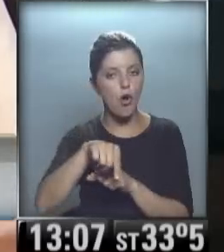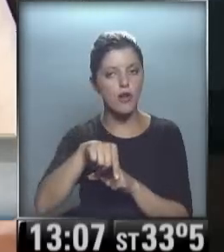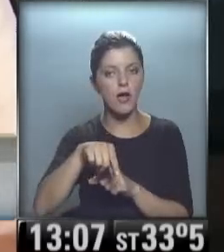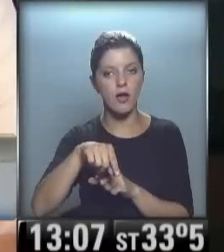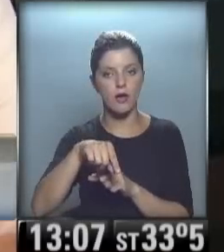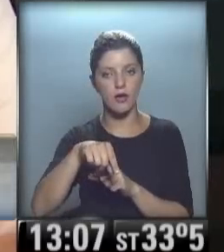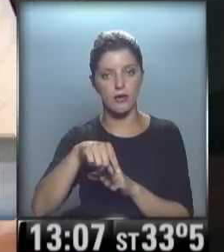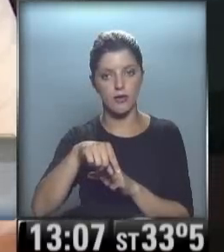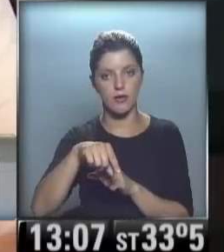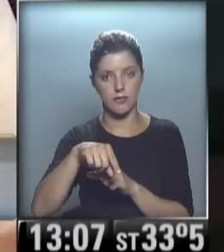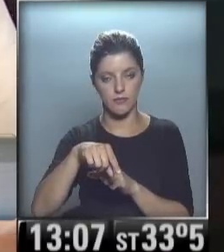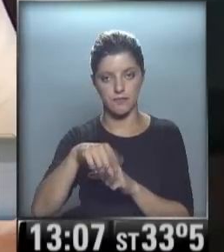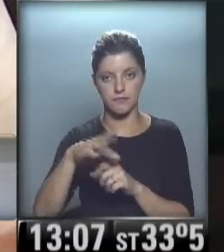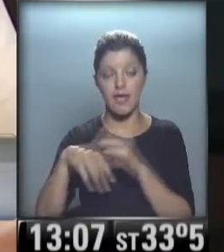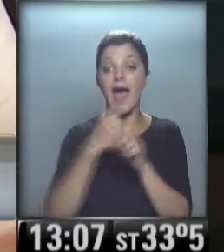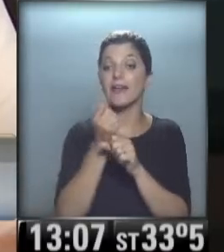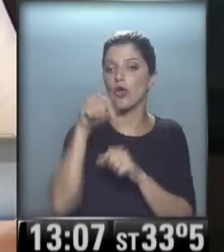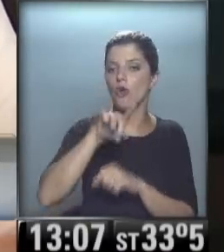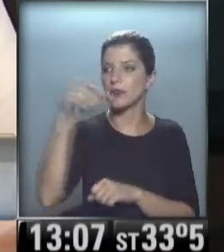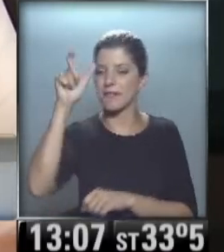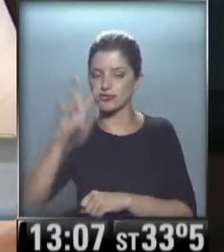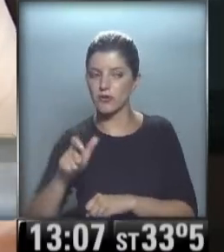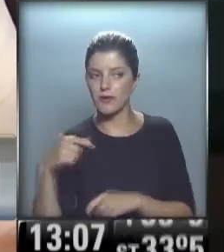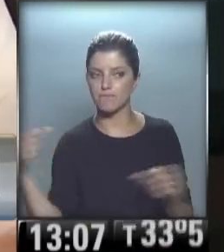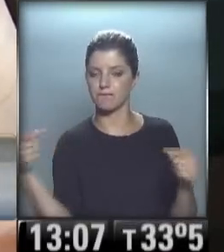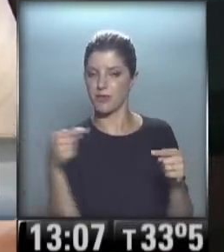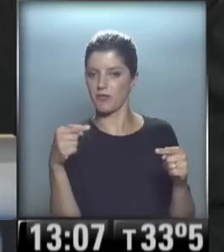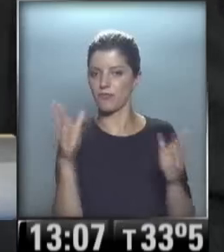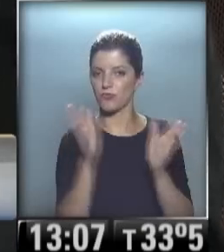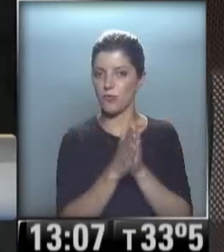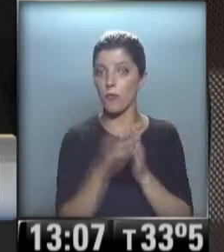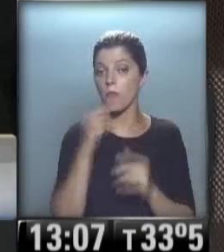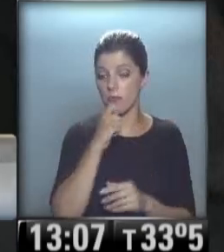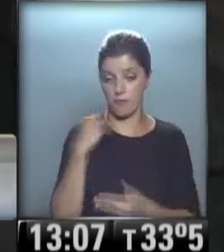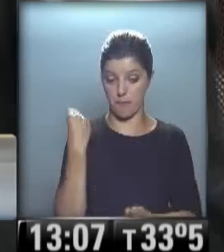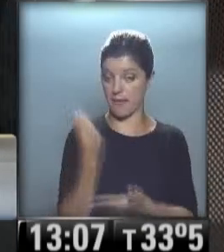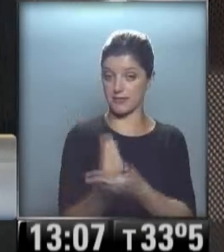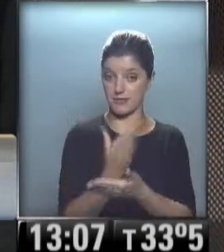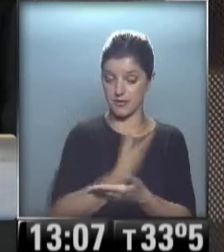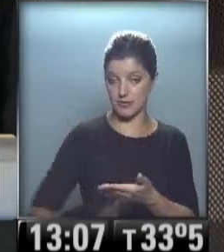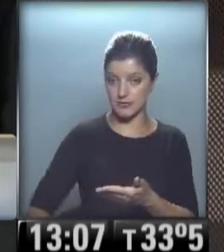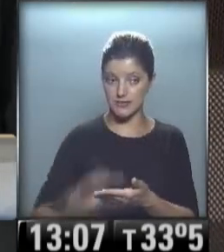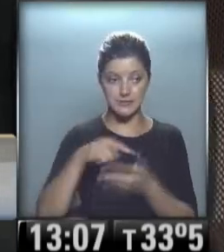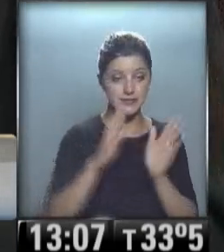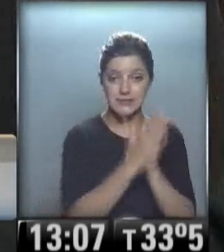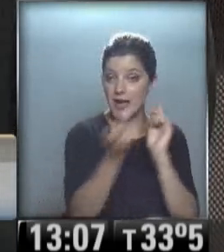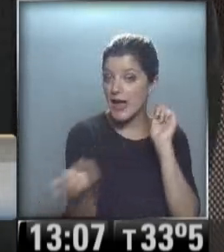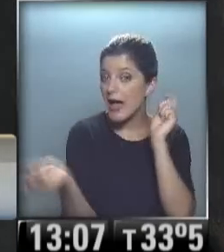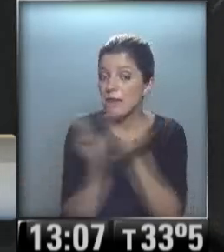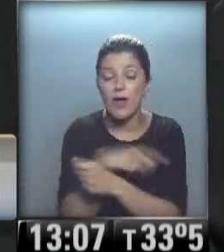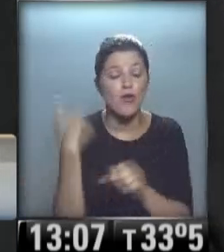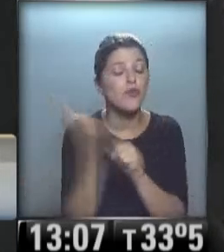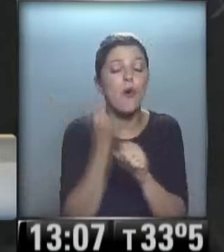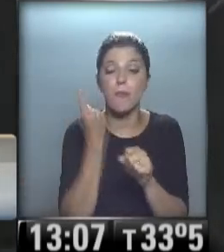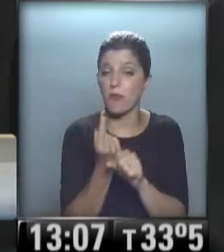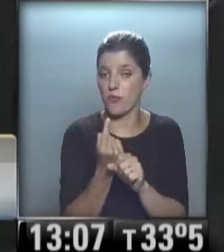el el los la concertación fundamentalmente que tuvo la oportunidad de gobernar no logró hacer ese cambio que indudablemente